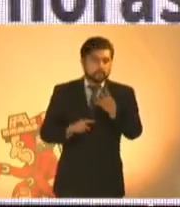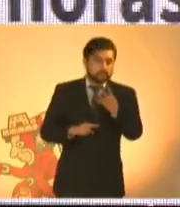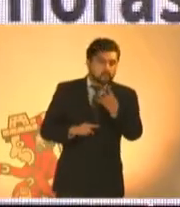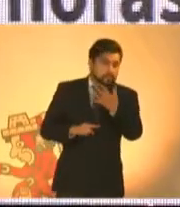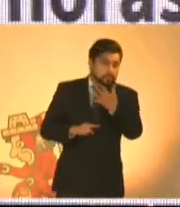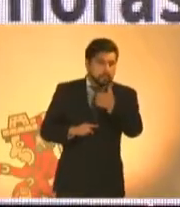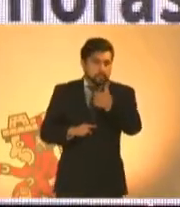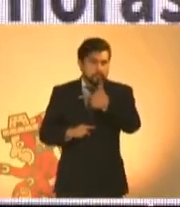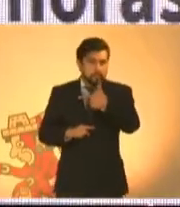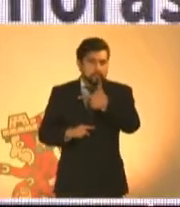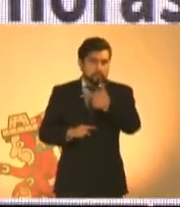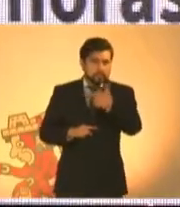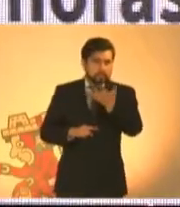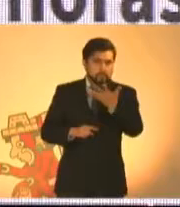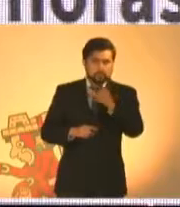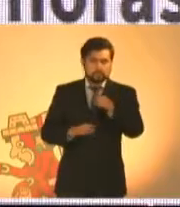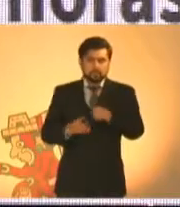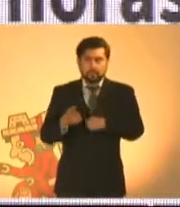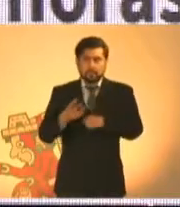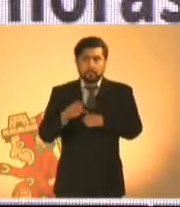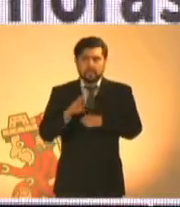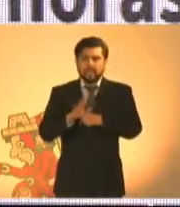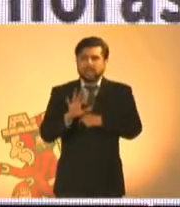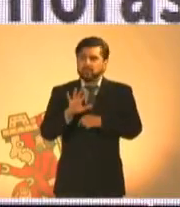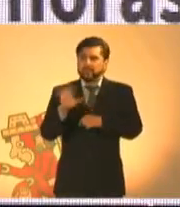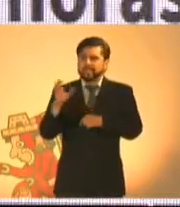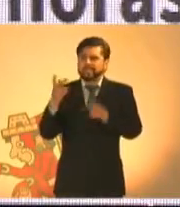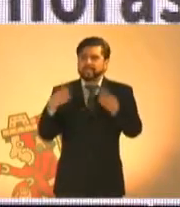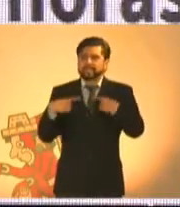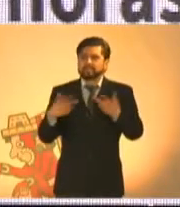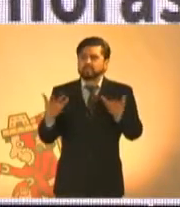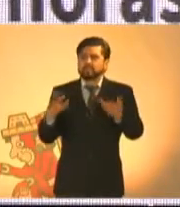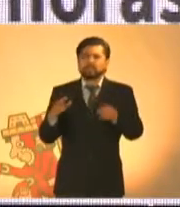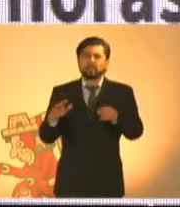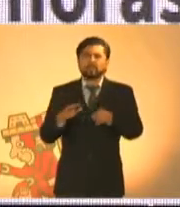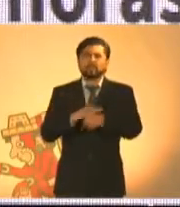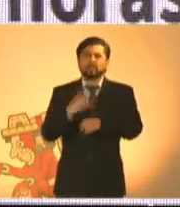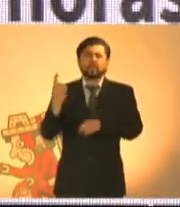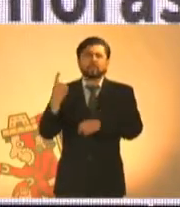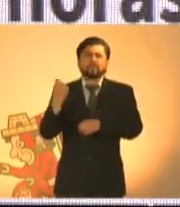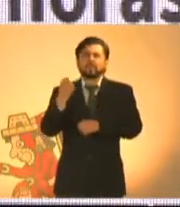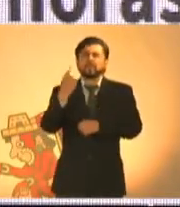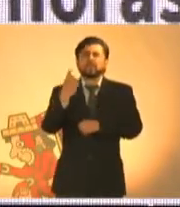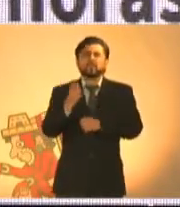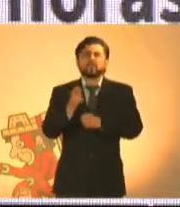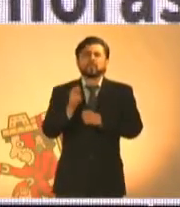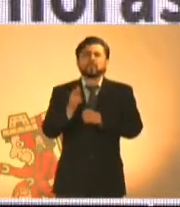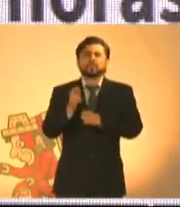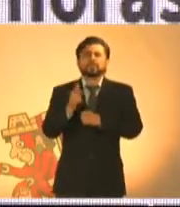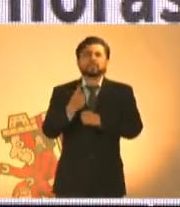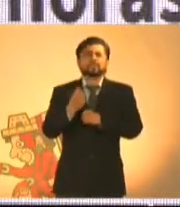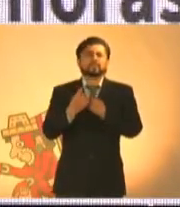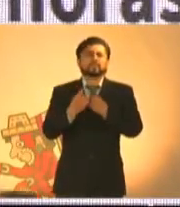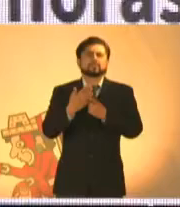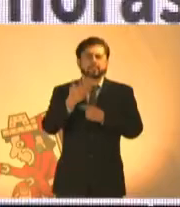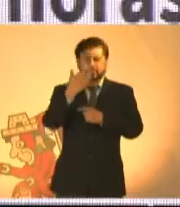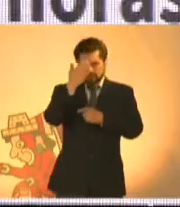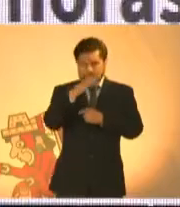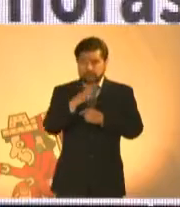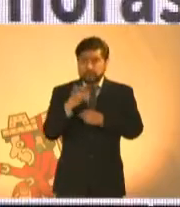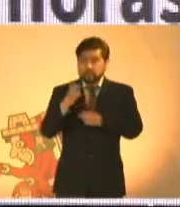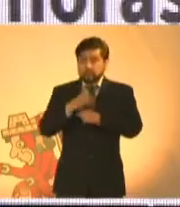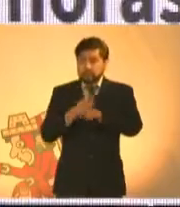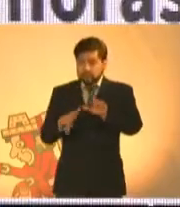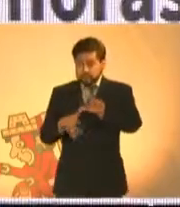347 en una sala de 500 personas porque porque este sorprendente fenómeno